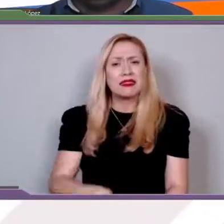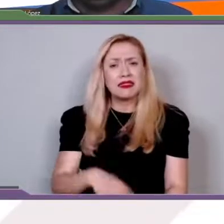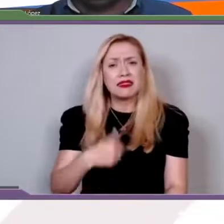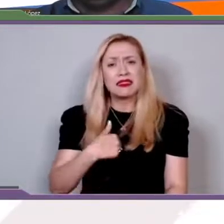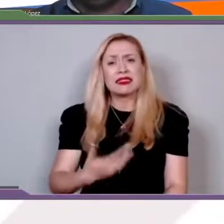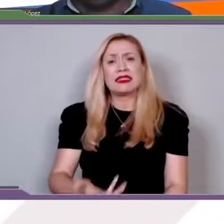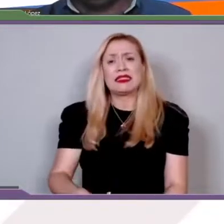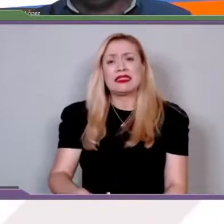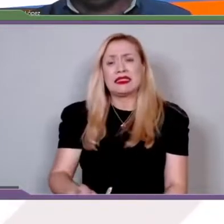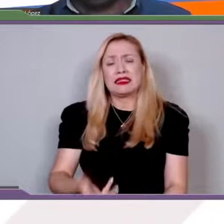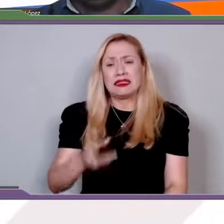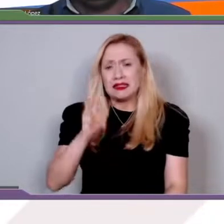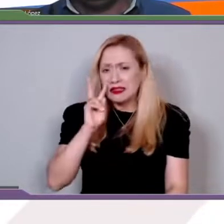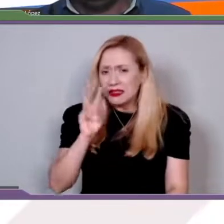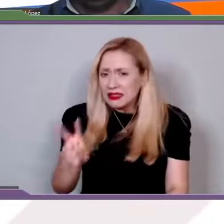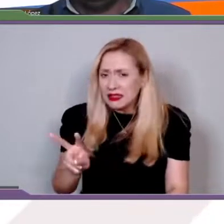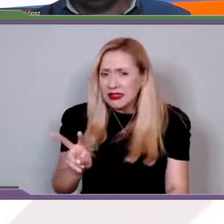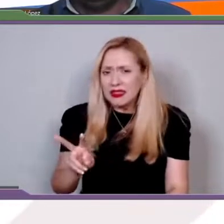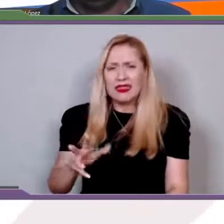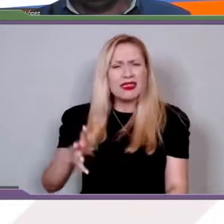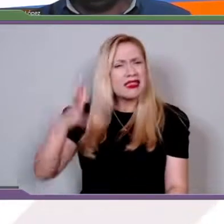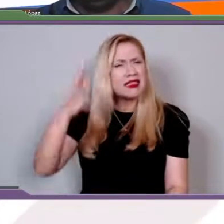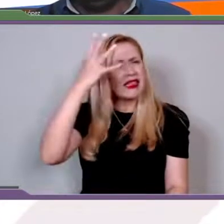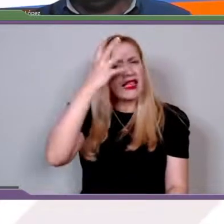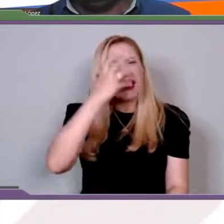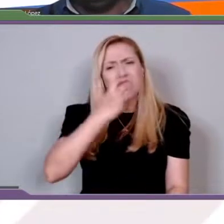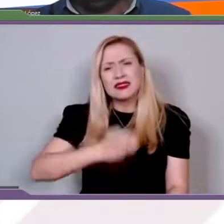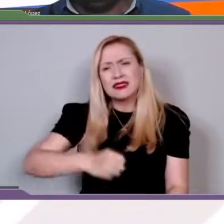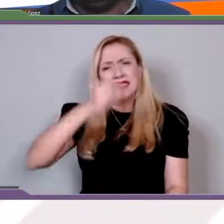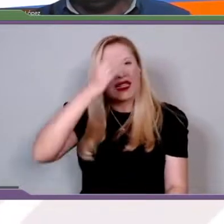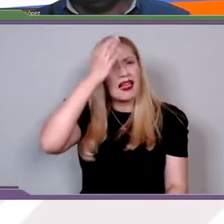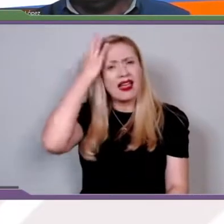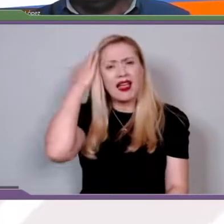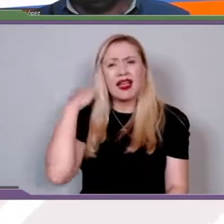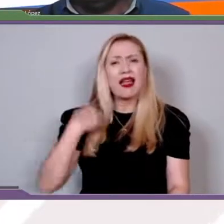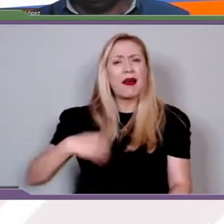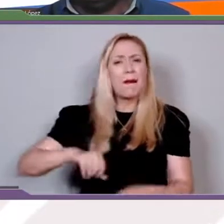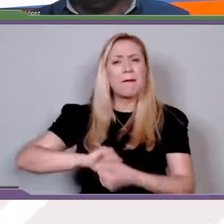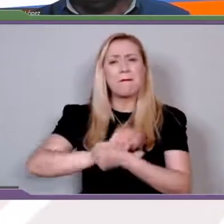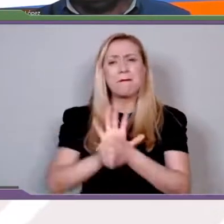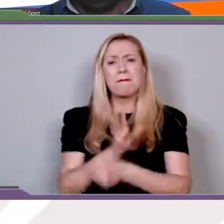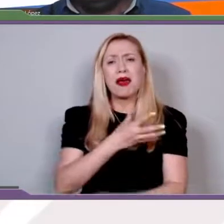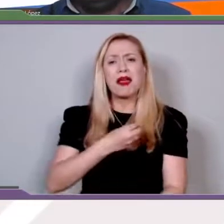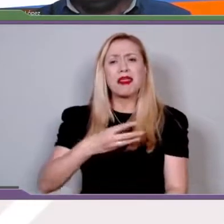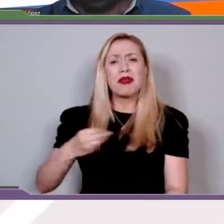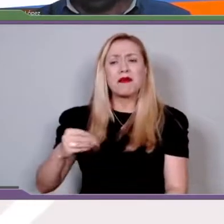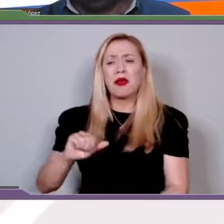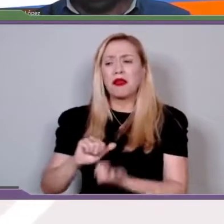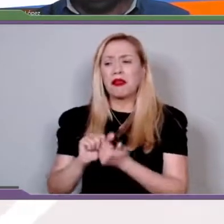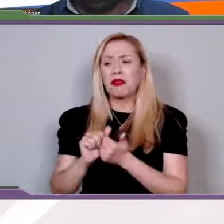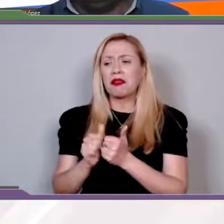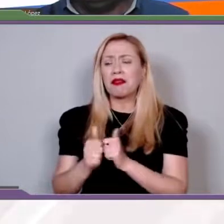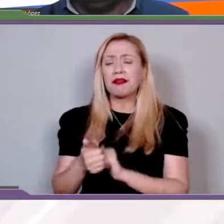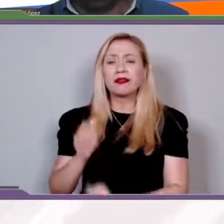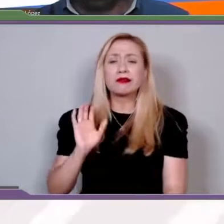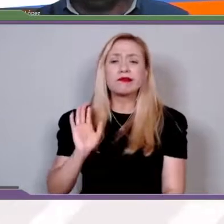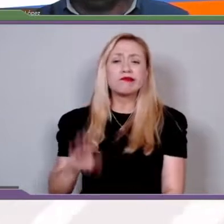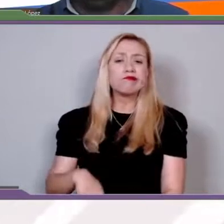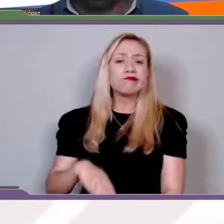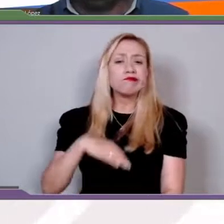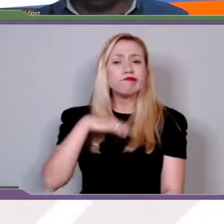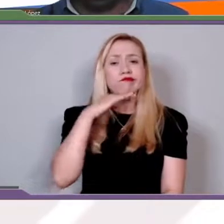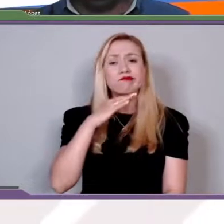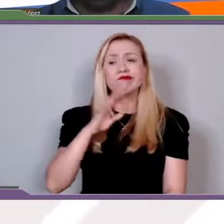lo estamos viendo. Qué penoso que ya veamos esta pandemia como algo natural. Esto ha venido ciertamente a hacer